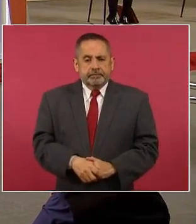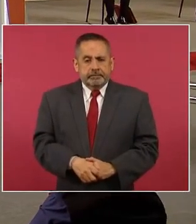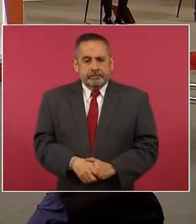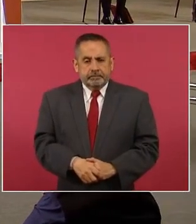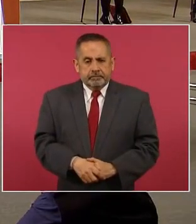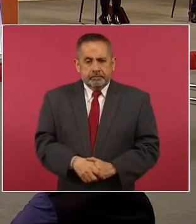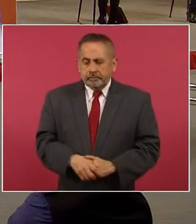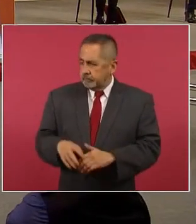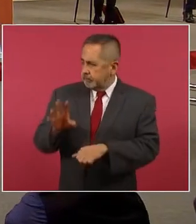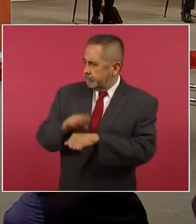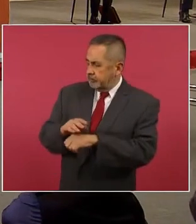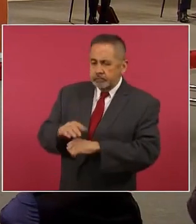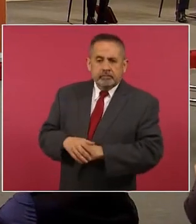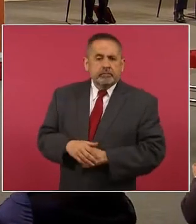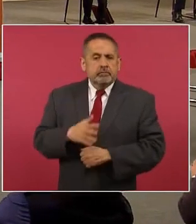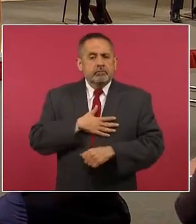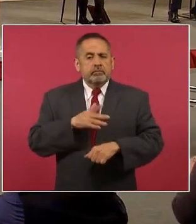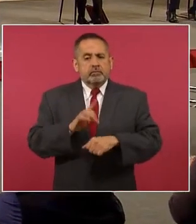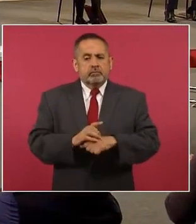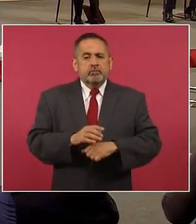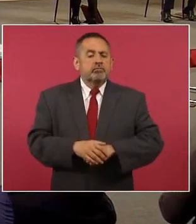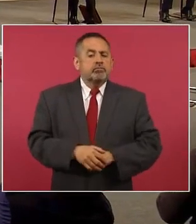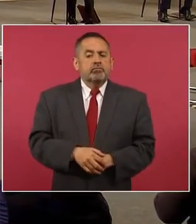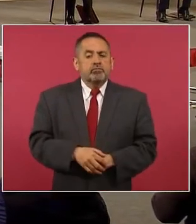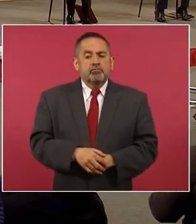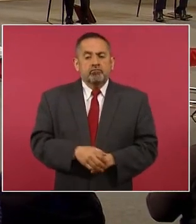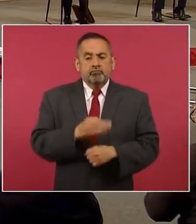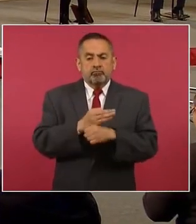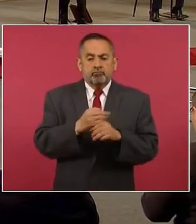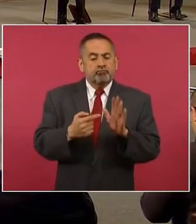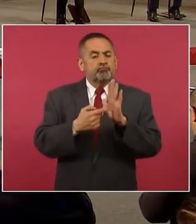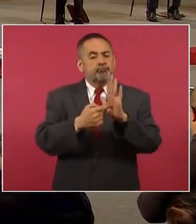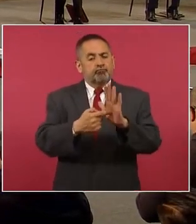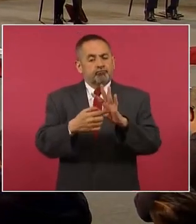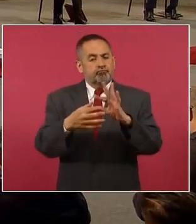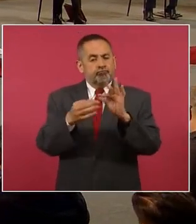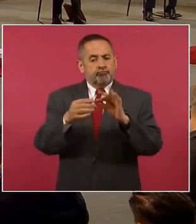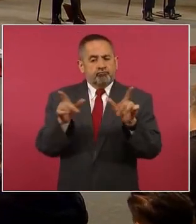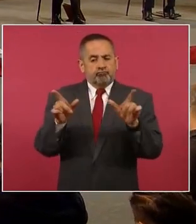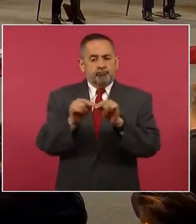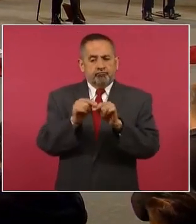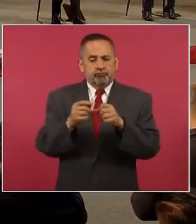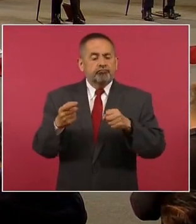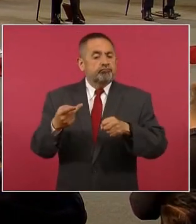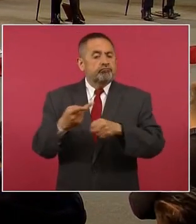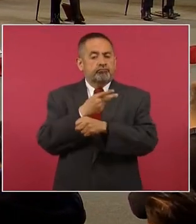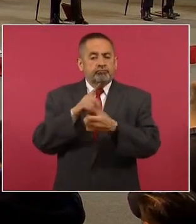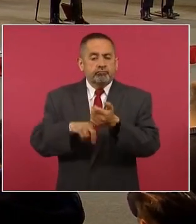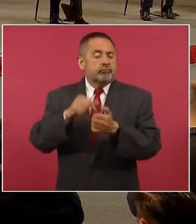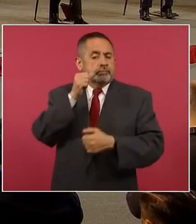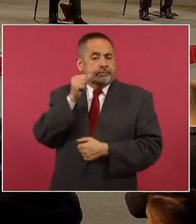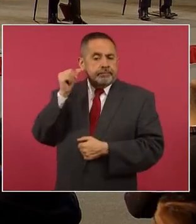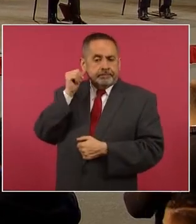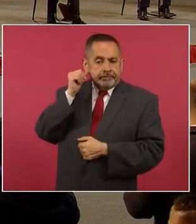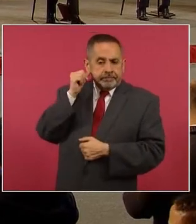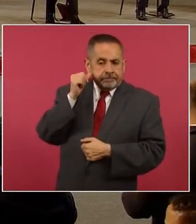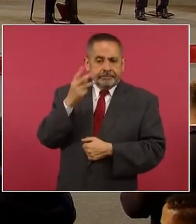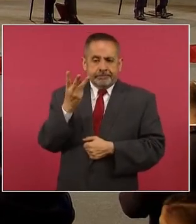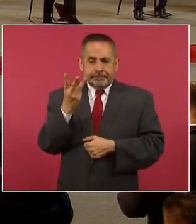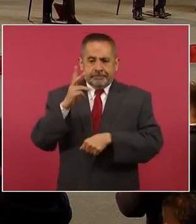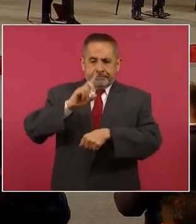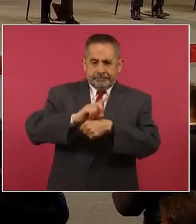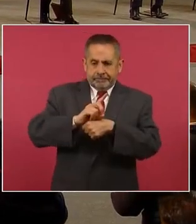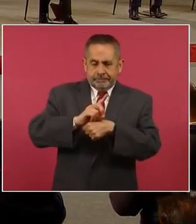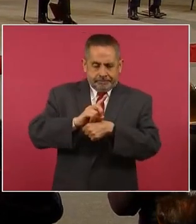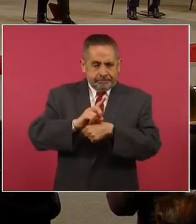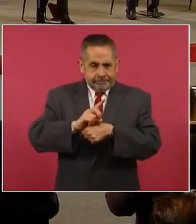Gracias. Sí, con permiso. Buenos días. Vamos a presentar un resumen de la audiencia del día de ayer, del tercer día del